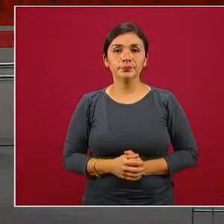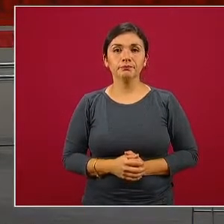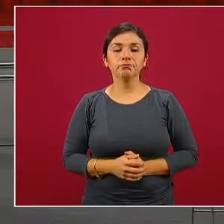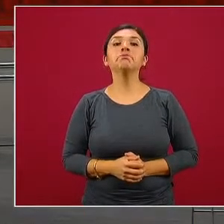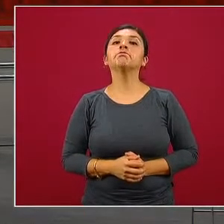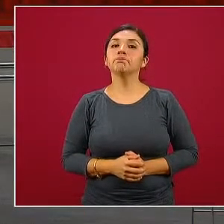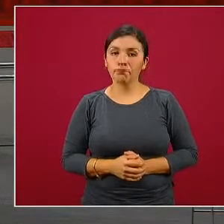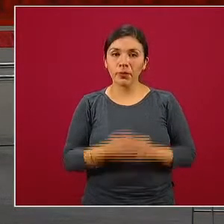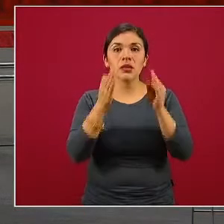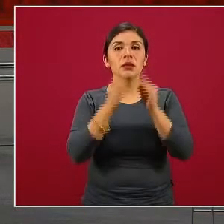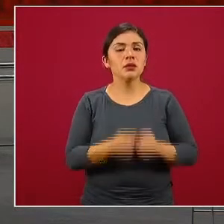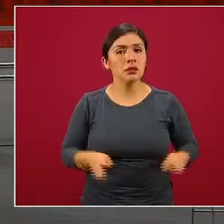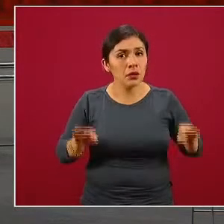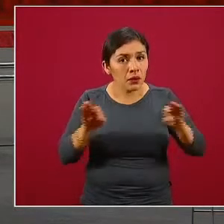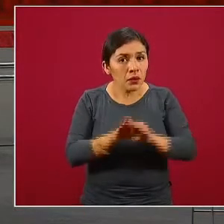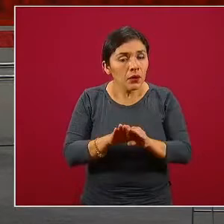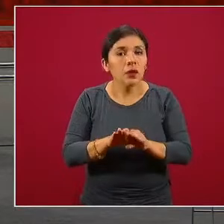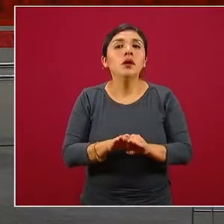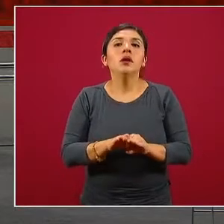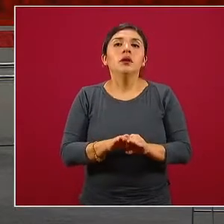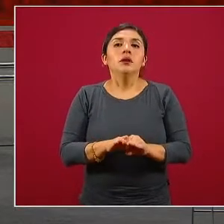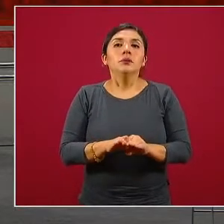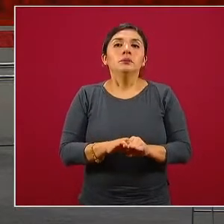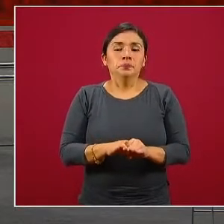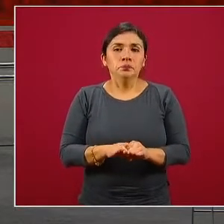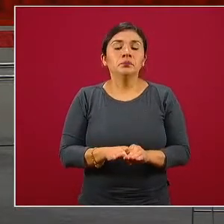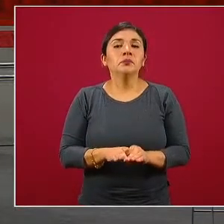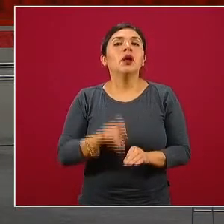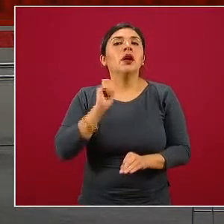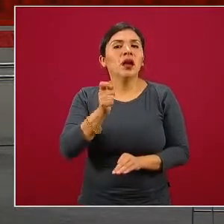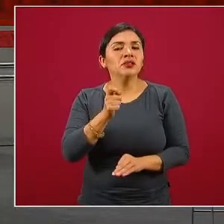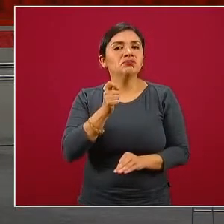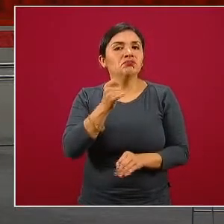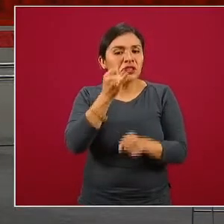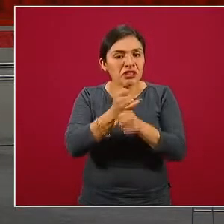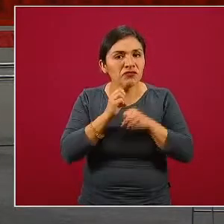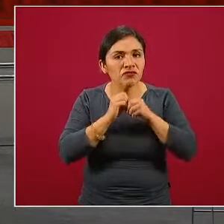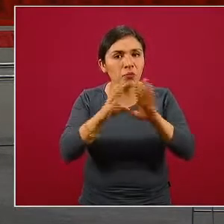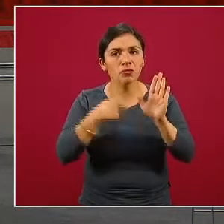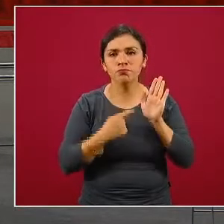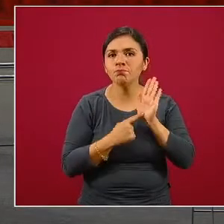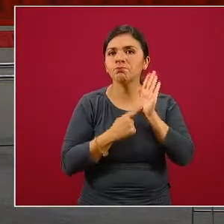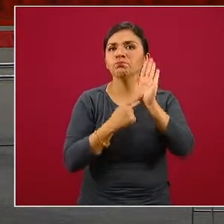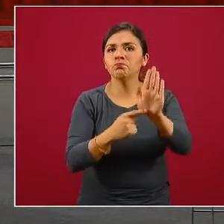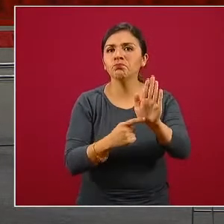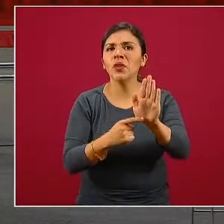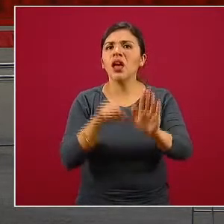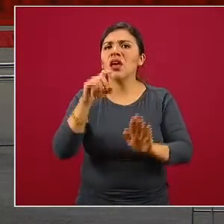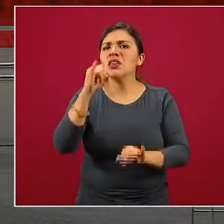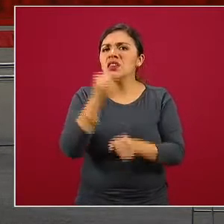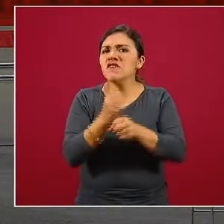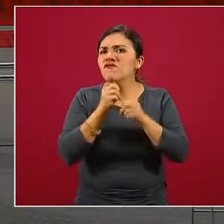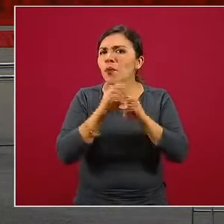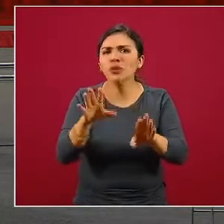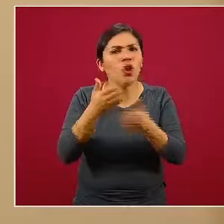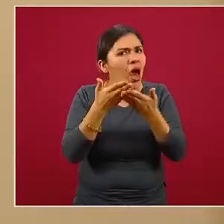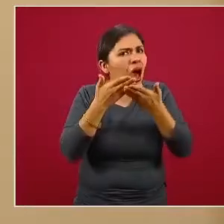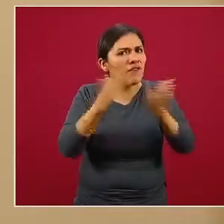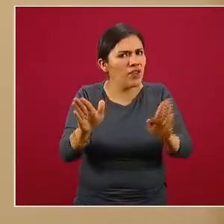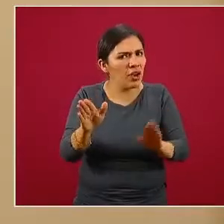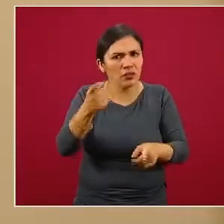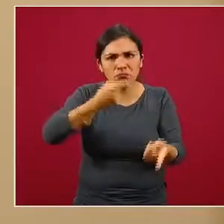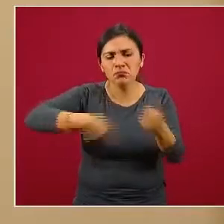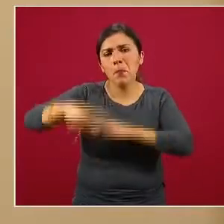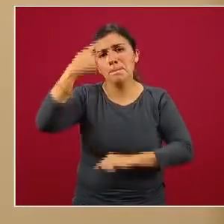Importante también el hecho y dato histórico de presentar datos abiertos nominales, anonimizados, para